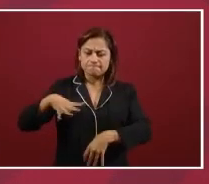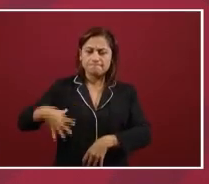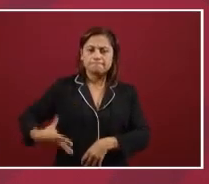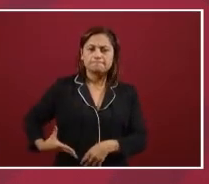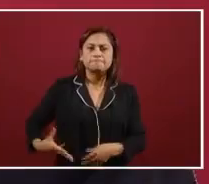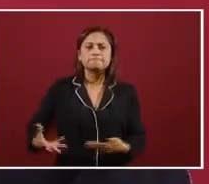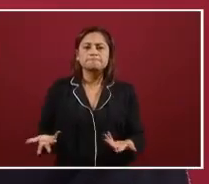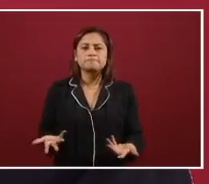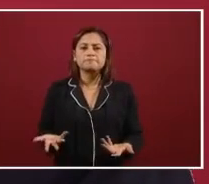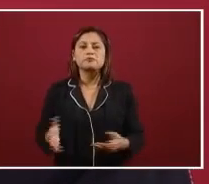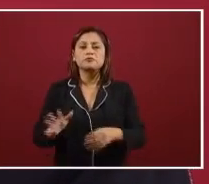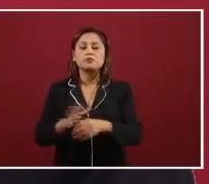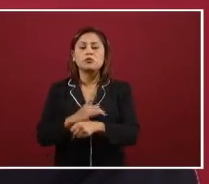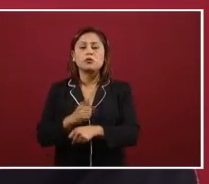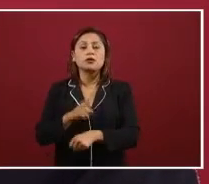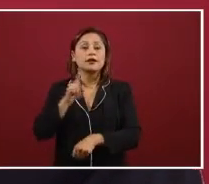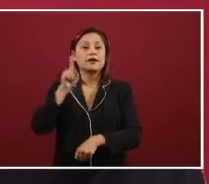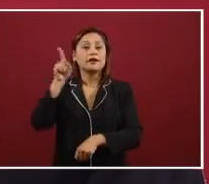porque se están obteniendo